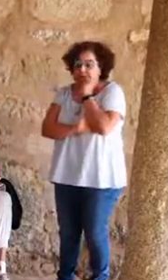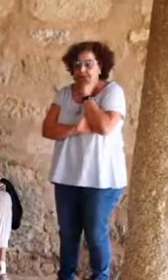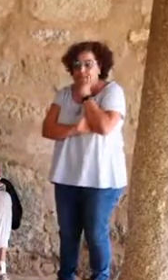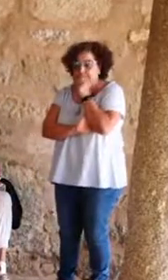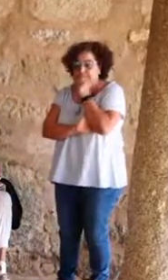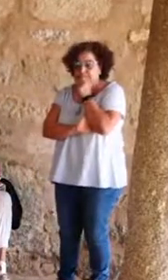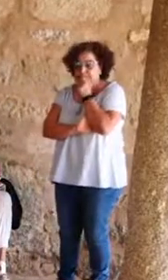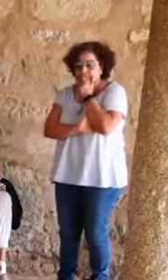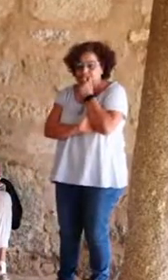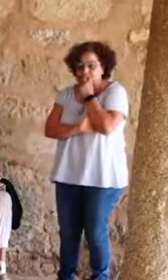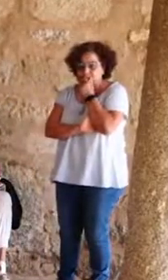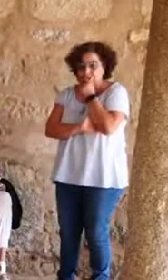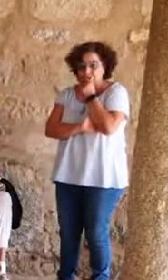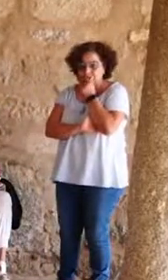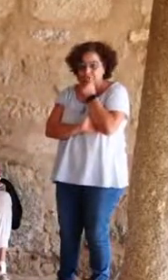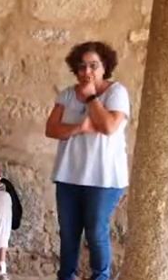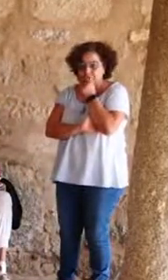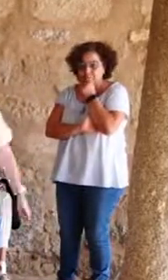sorda